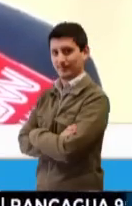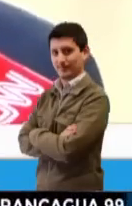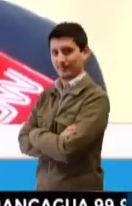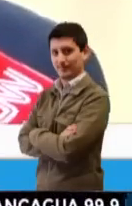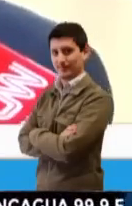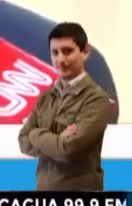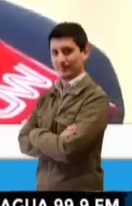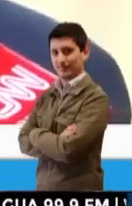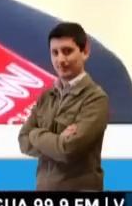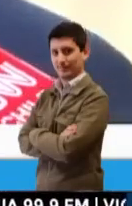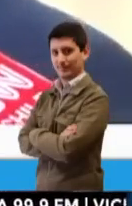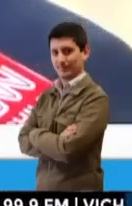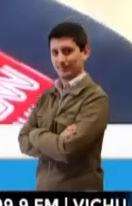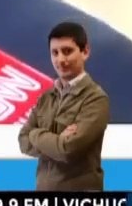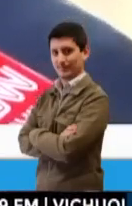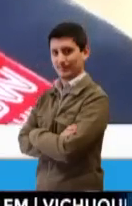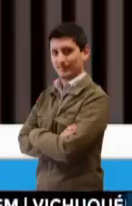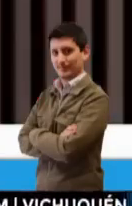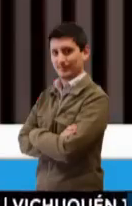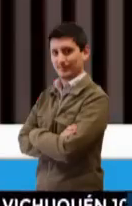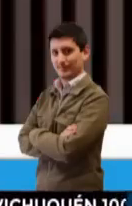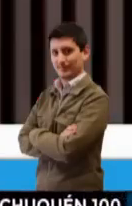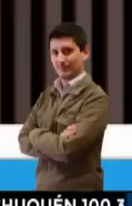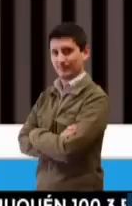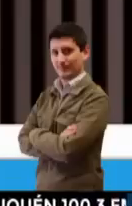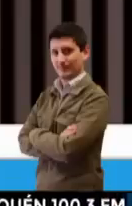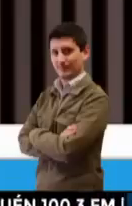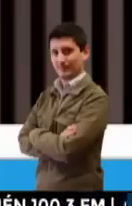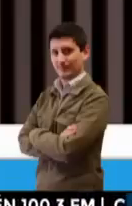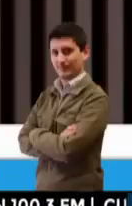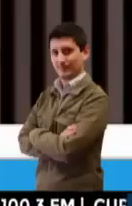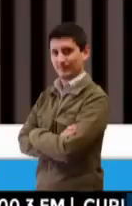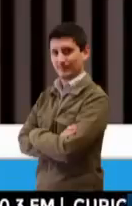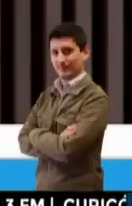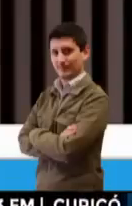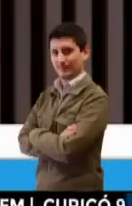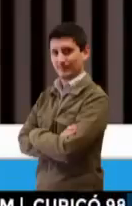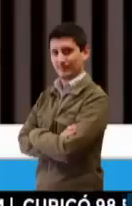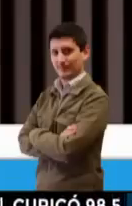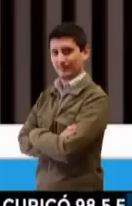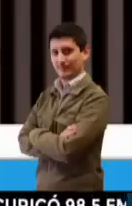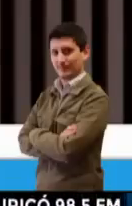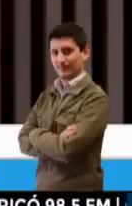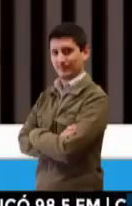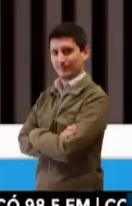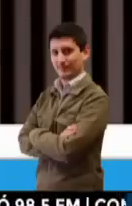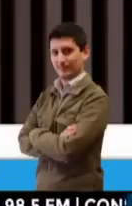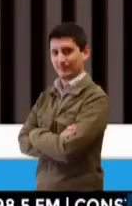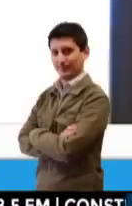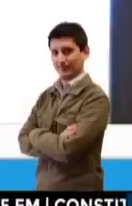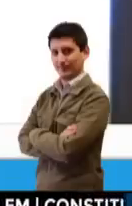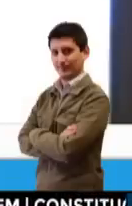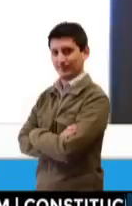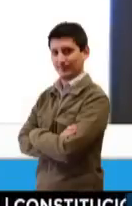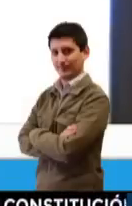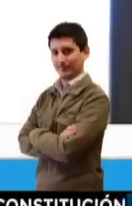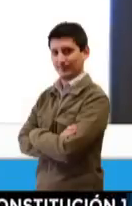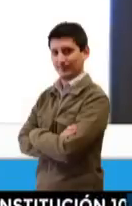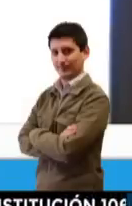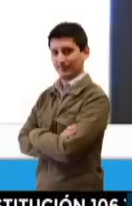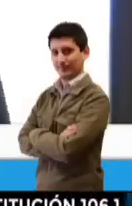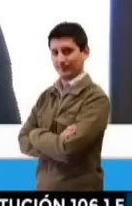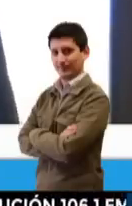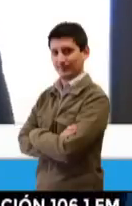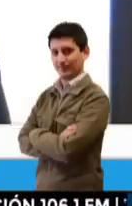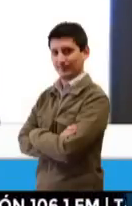para buscar un culpable en este caso. Hidalgo relató casi palabra por palabra cómo ella recuerda el momento que Jackson le